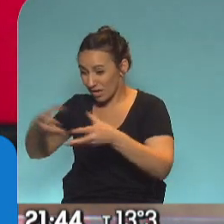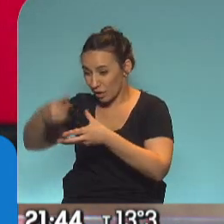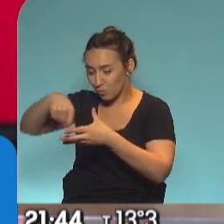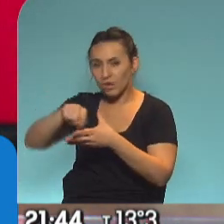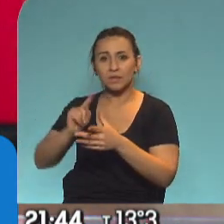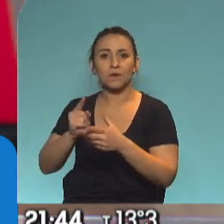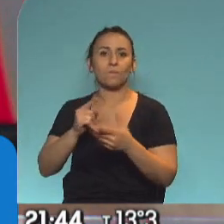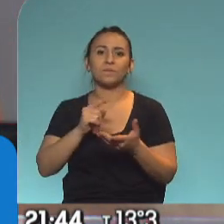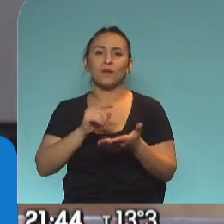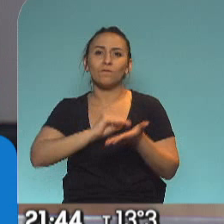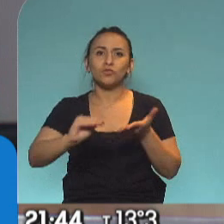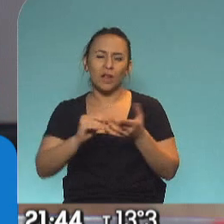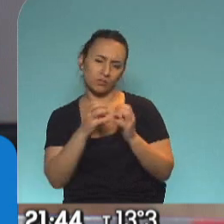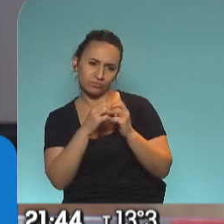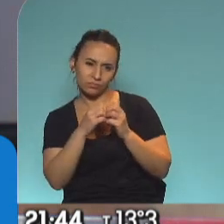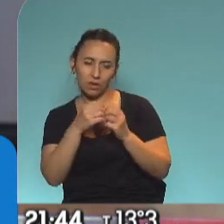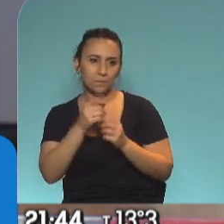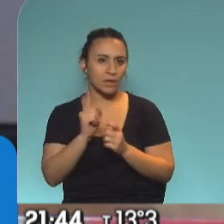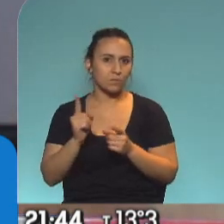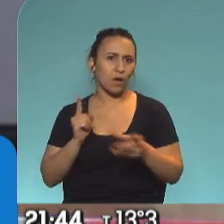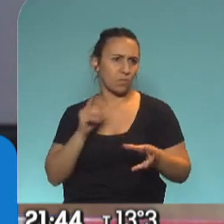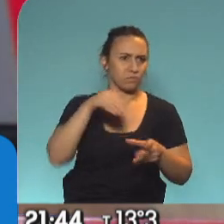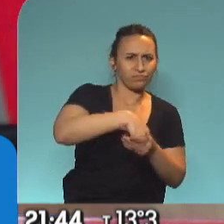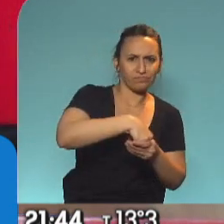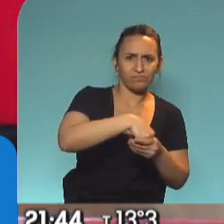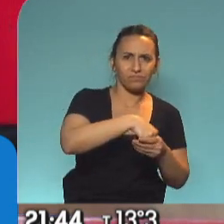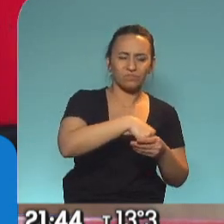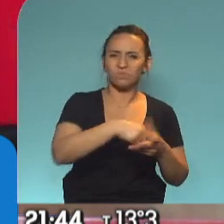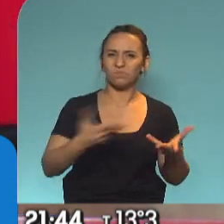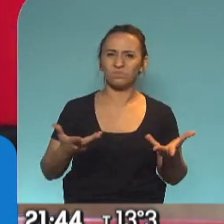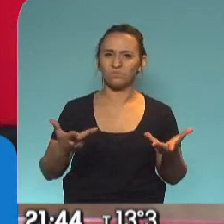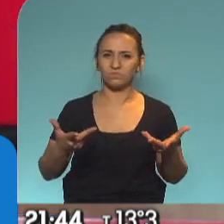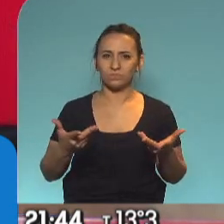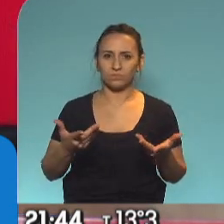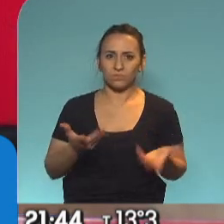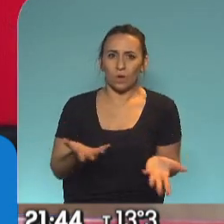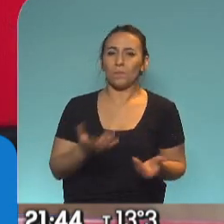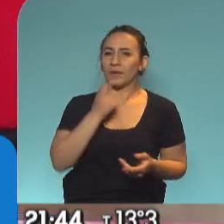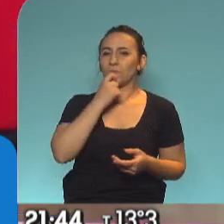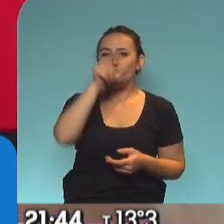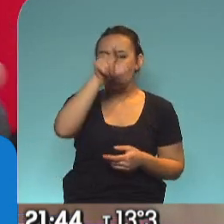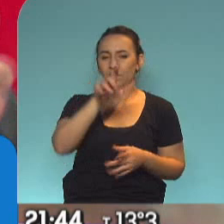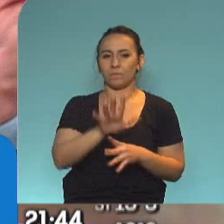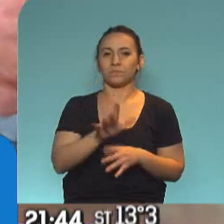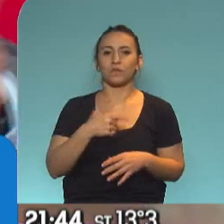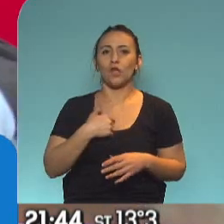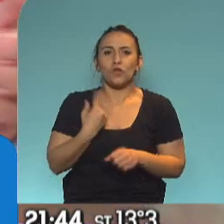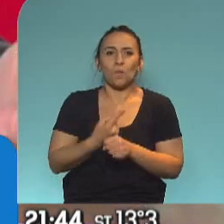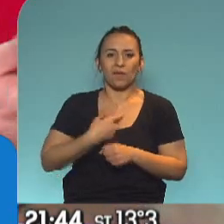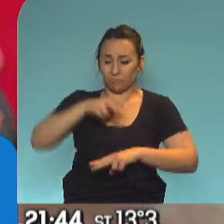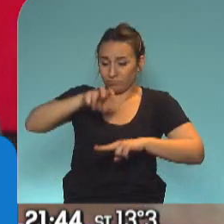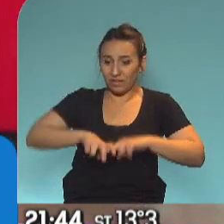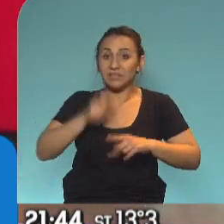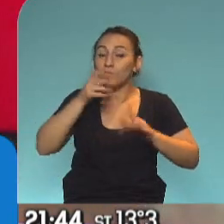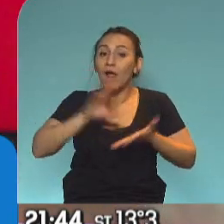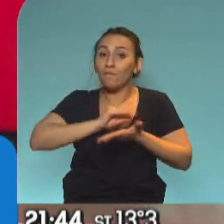con el funcionario, hacer después asuntos internos del propio funcionario. Digo, nadie le abre el corazón a la policía. Yo no puedo sentarme con ustedes si fueran funcionarios